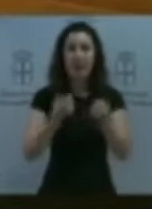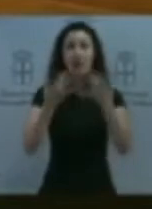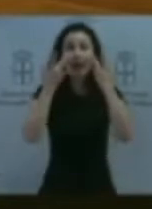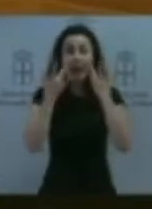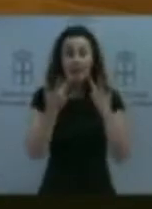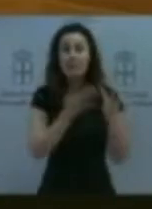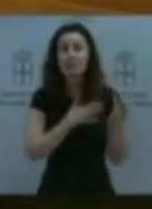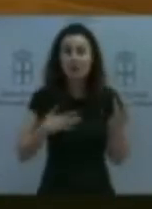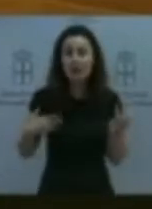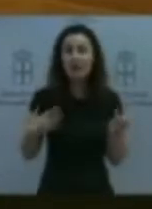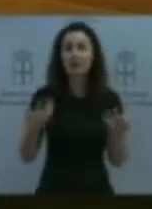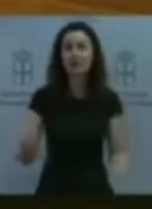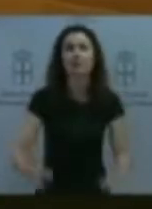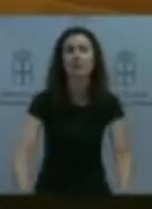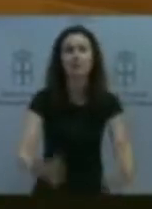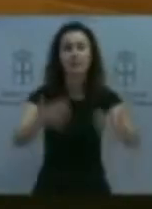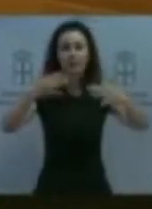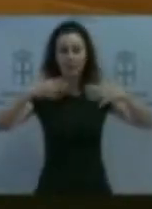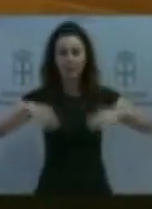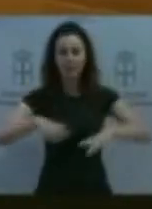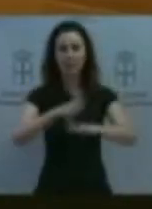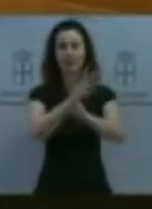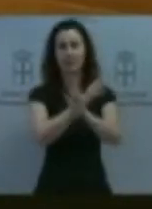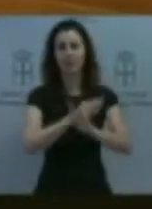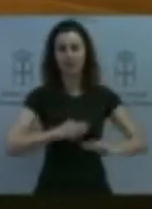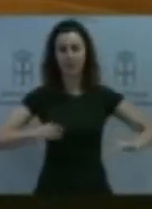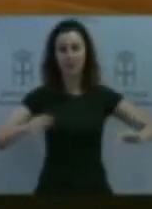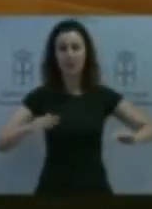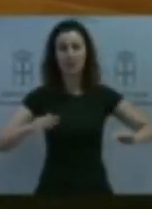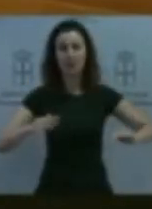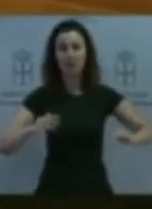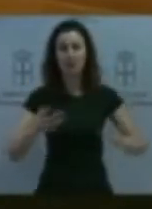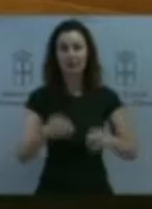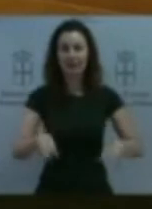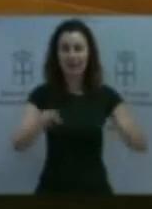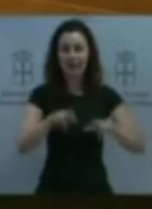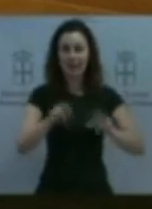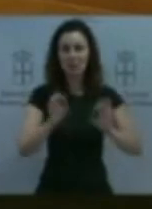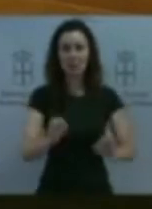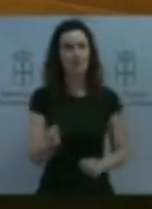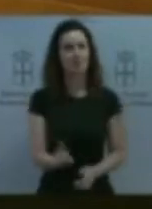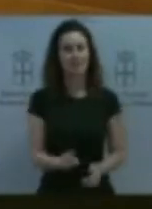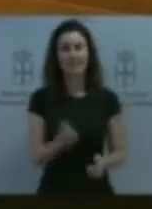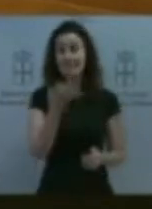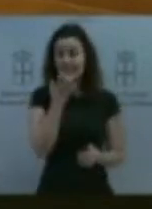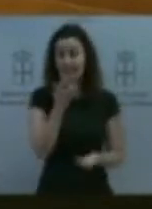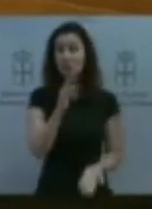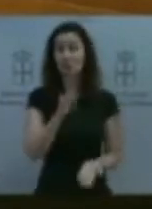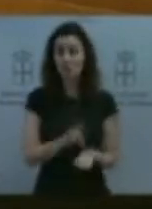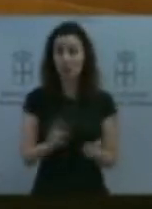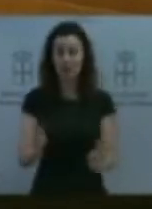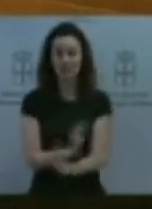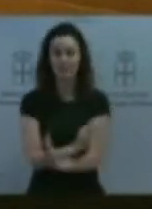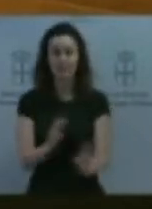ya no hay. Por tanto, no se está regenerando de la misma manera. Si esto fuera así, si el arranque del ocle no supusiera un problema y